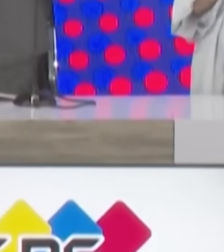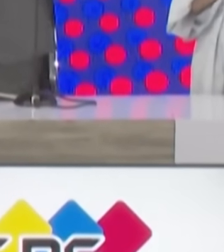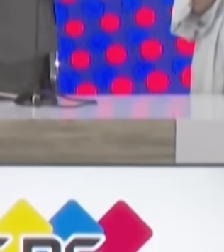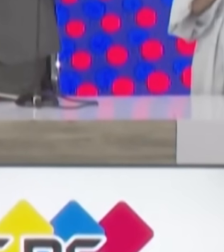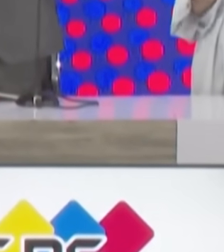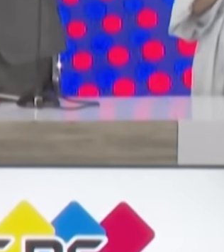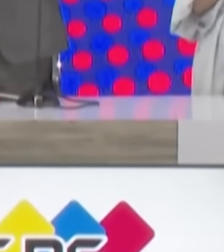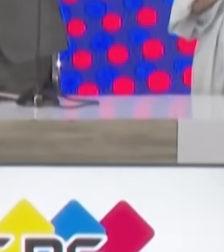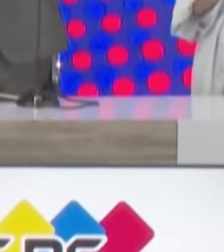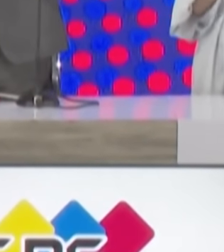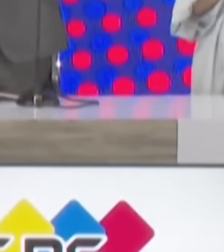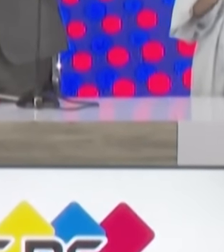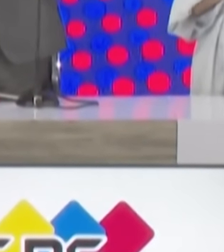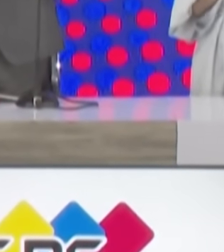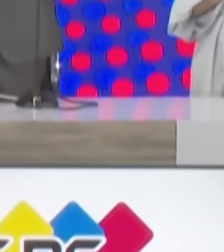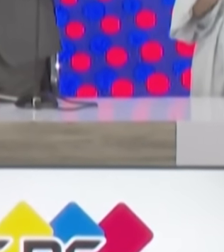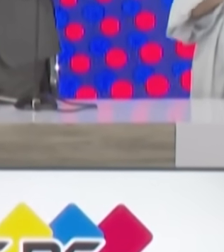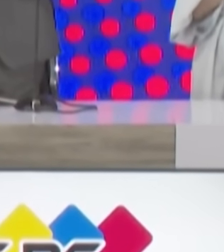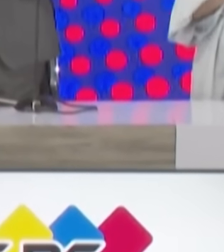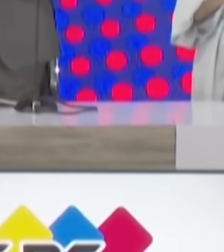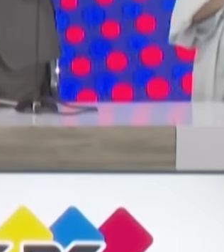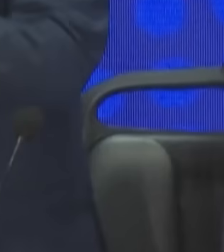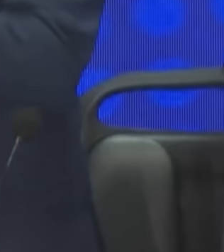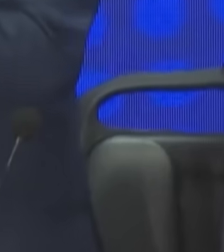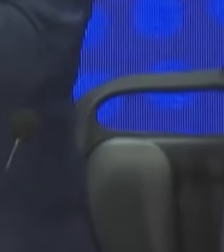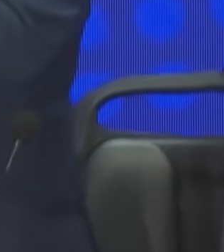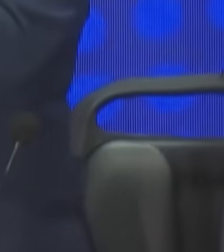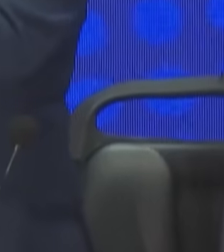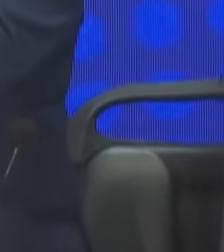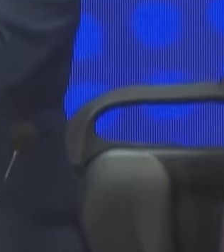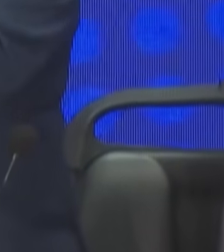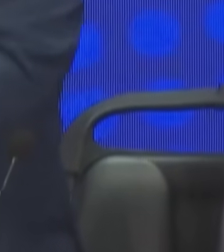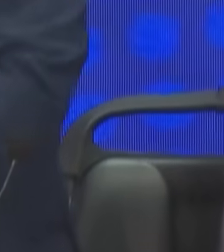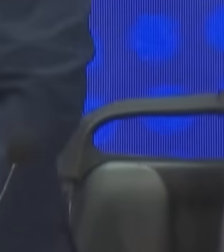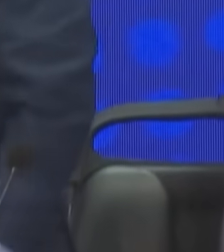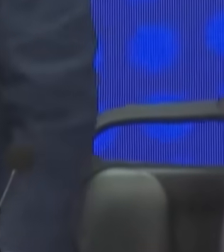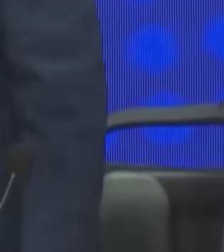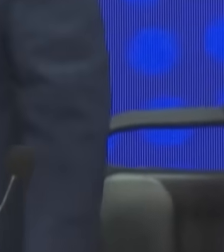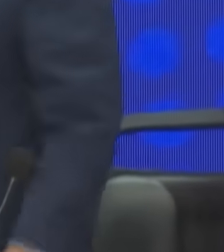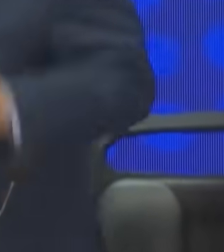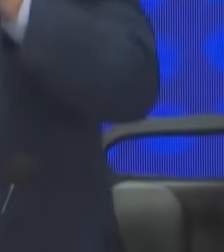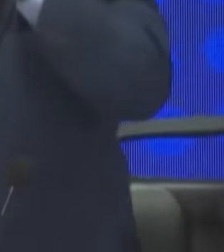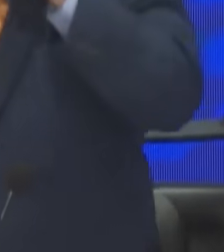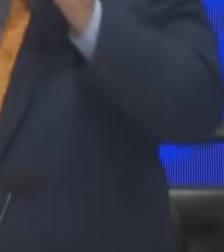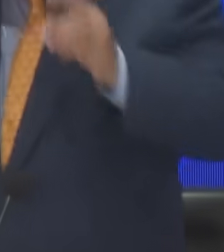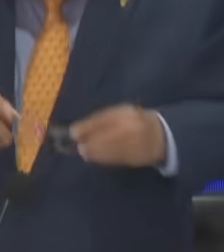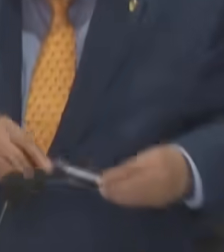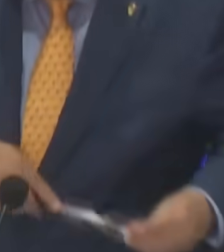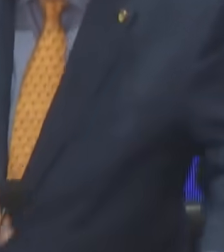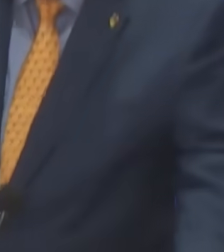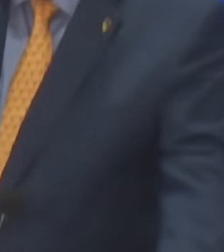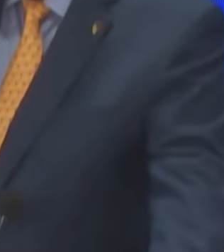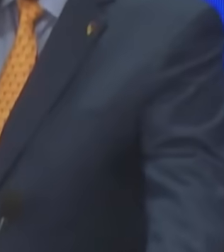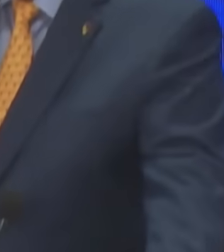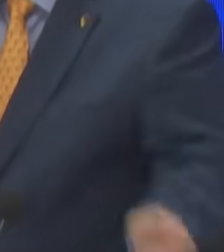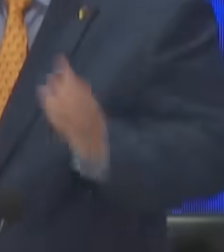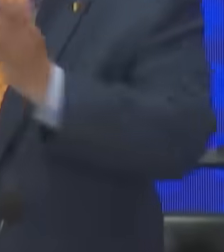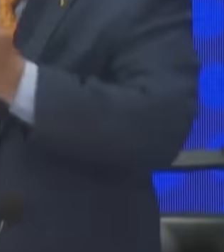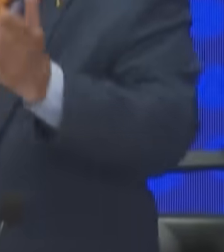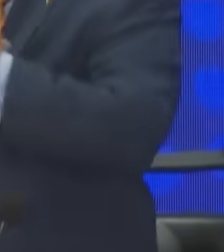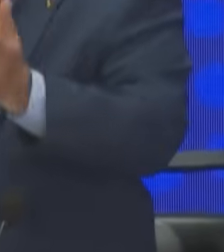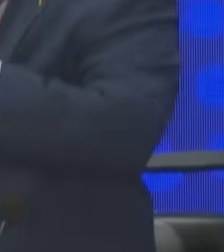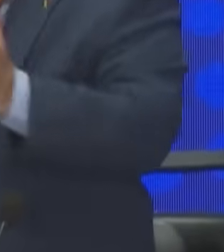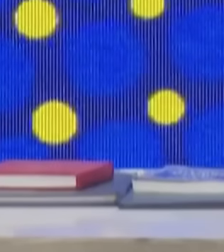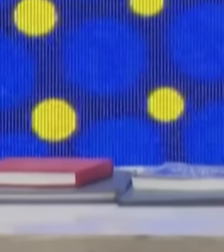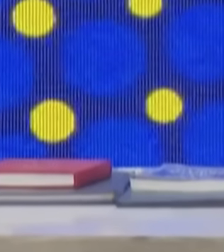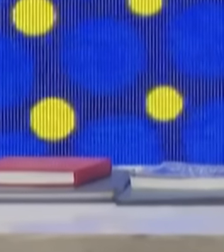10.554.300 votos, número menor al actual. Analistas interpretaron un voto para cada pregunta, lo que hubiera dado una participación